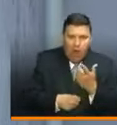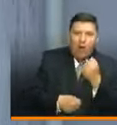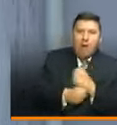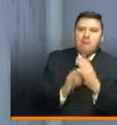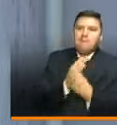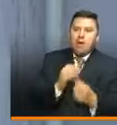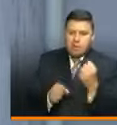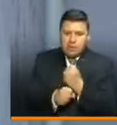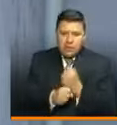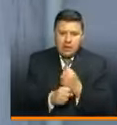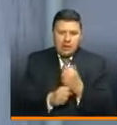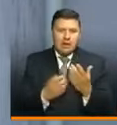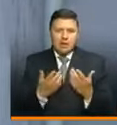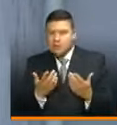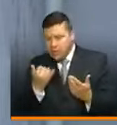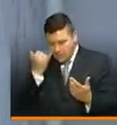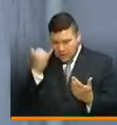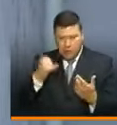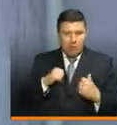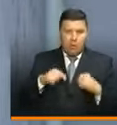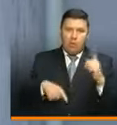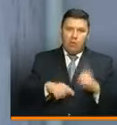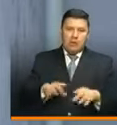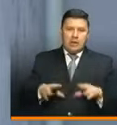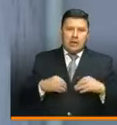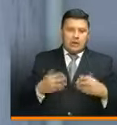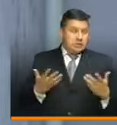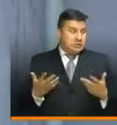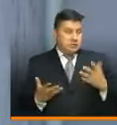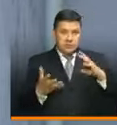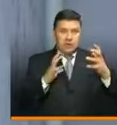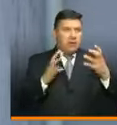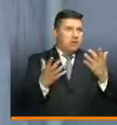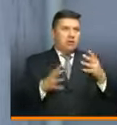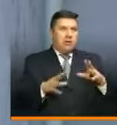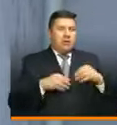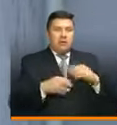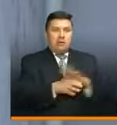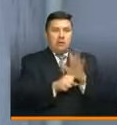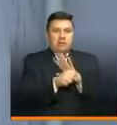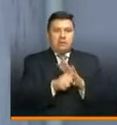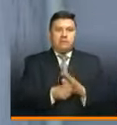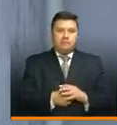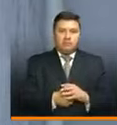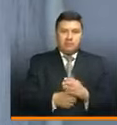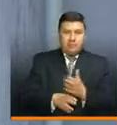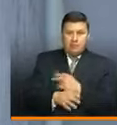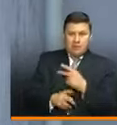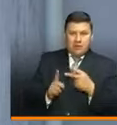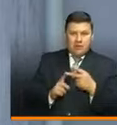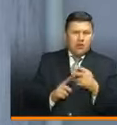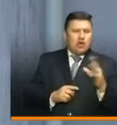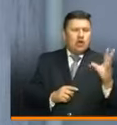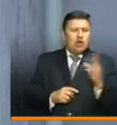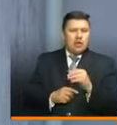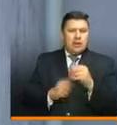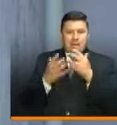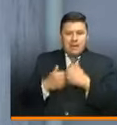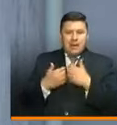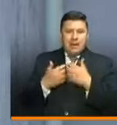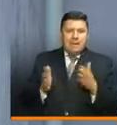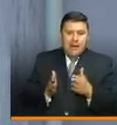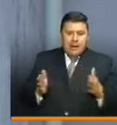pero se encuentra en vulnerabilidad y no tiene capacidad de asumir un shock. Y en tercero, y superponiéndose con los dos anteriores, todas las micro,